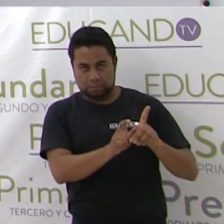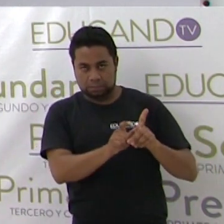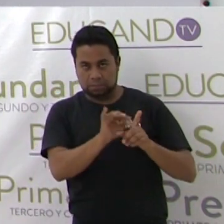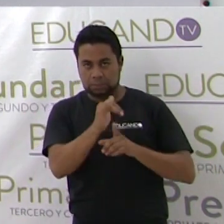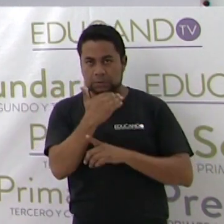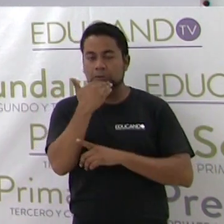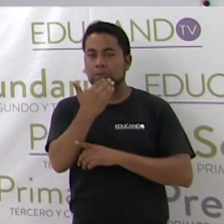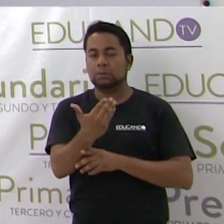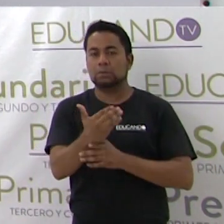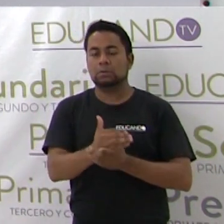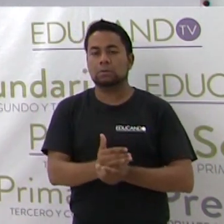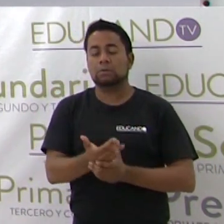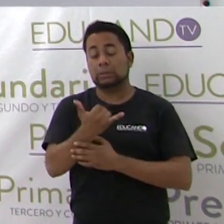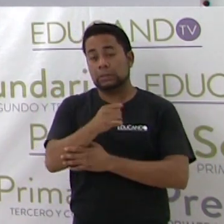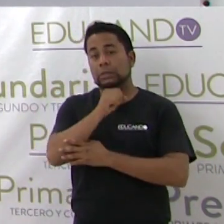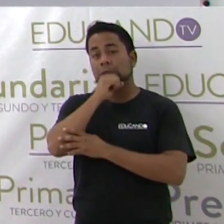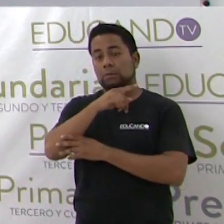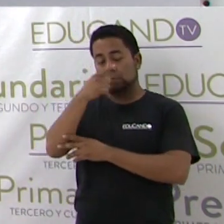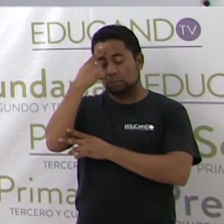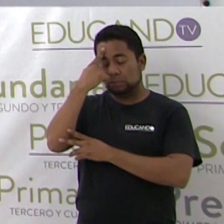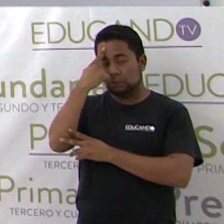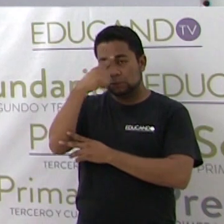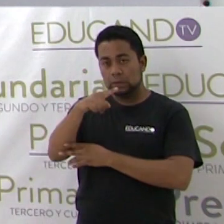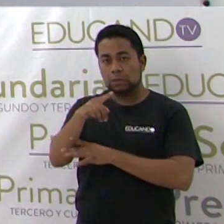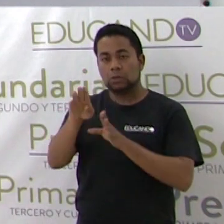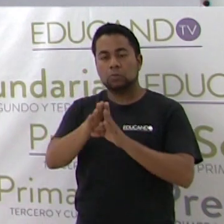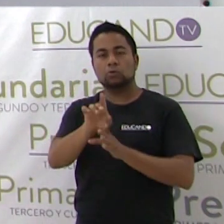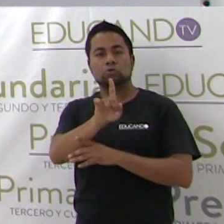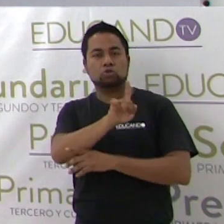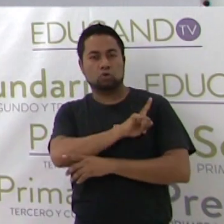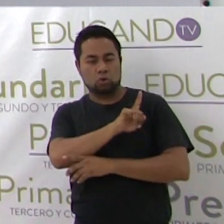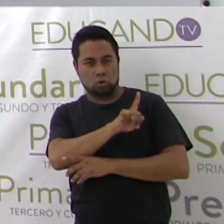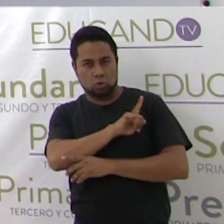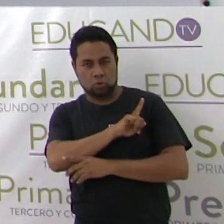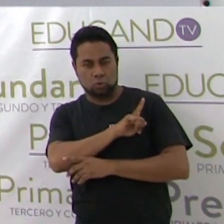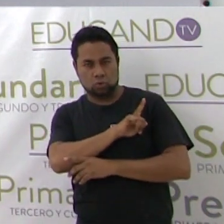bien, y también tenemos lo que es singular,